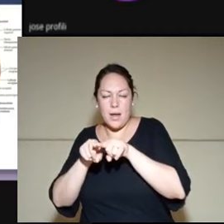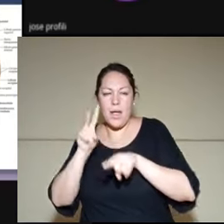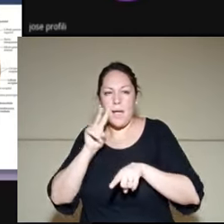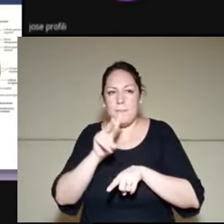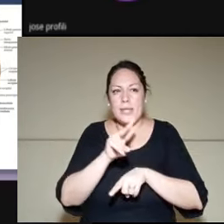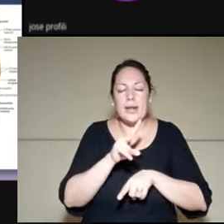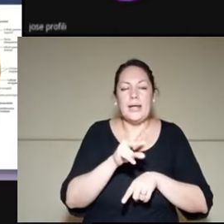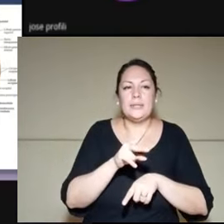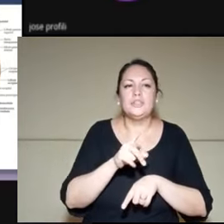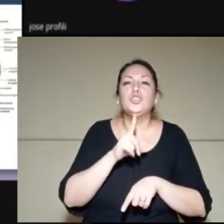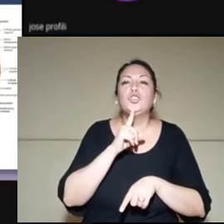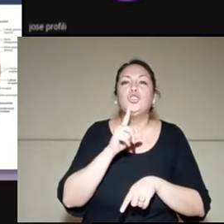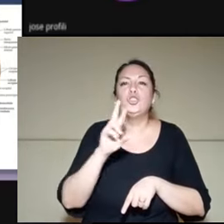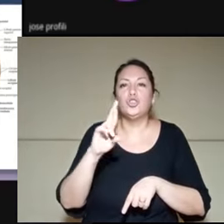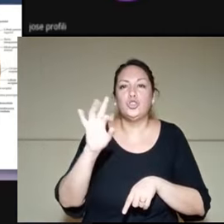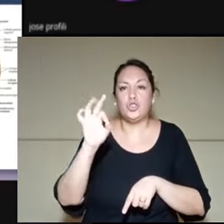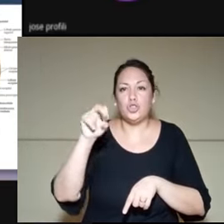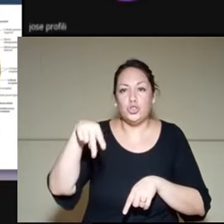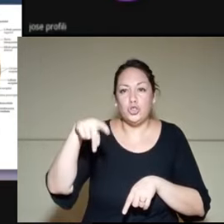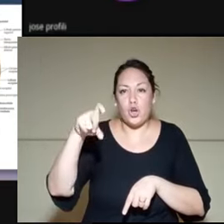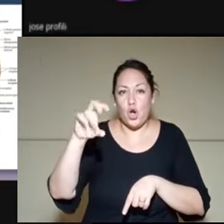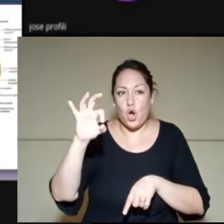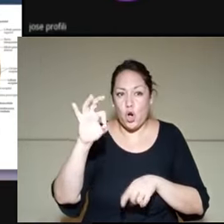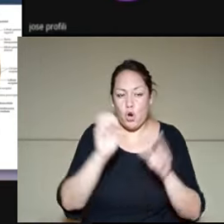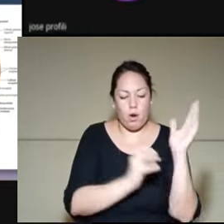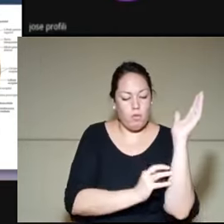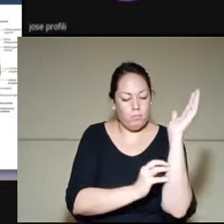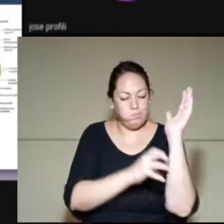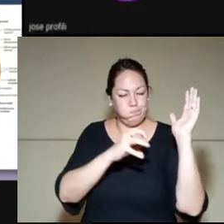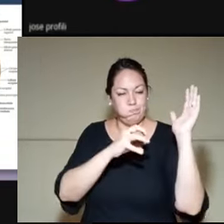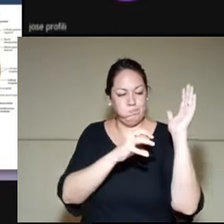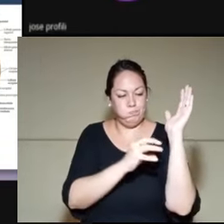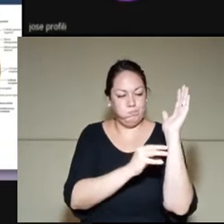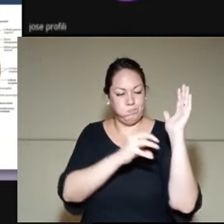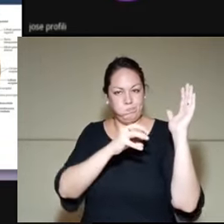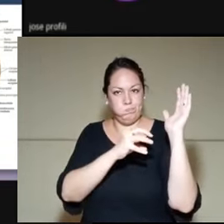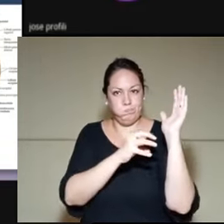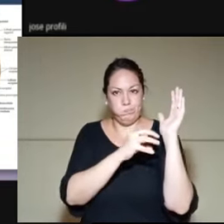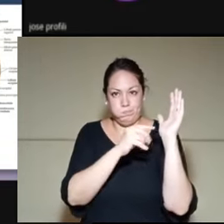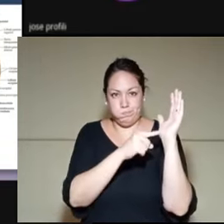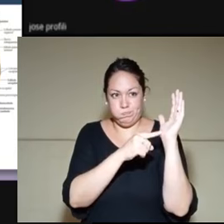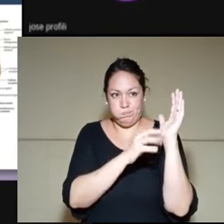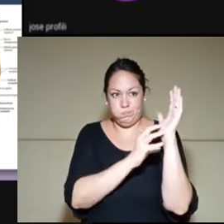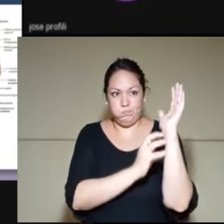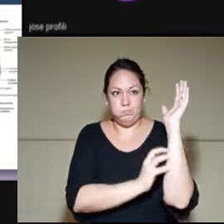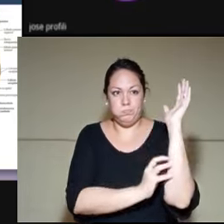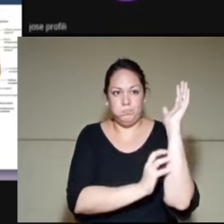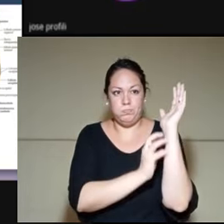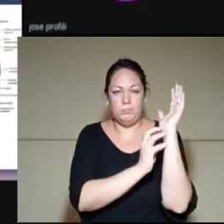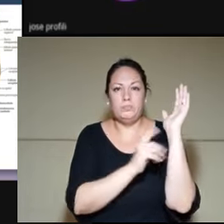acá tenemos un tronco, donde tenemos bulbo, protuberancia y